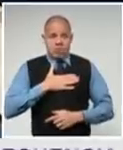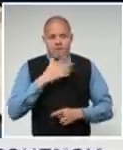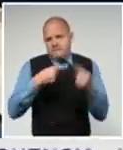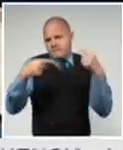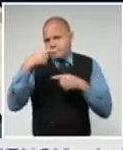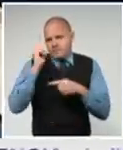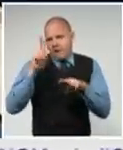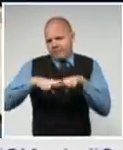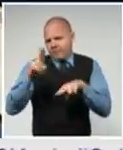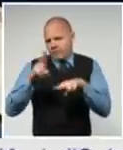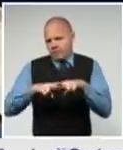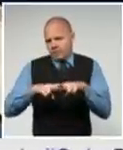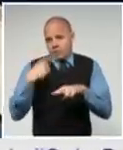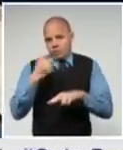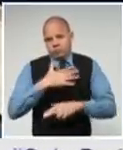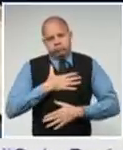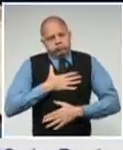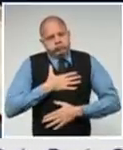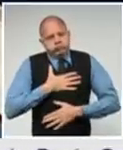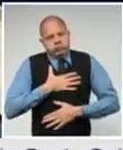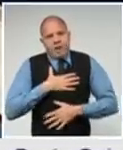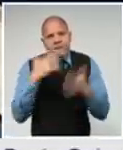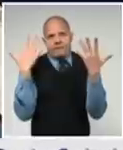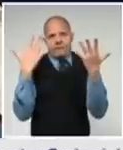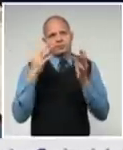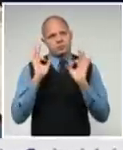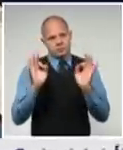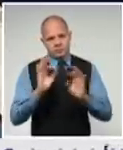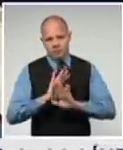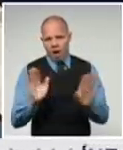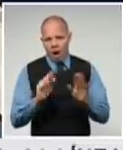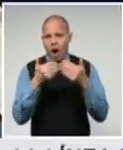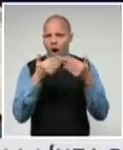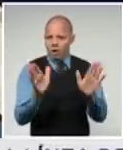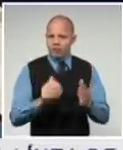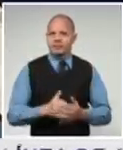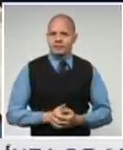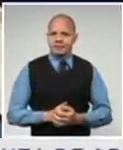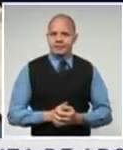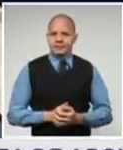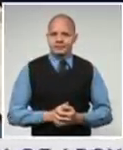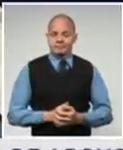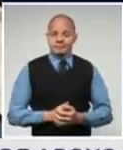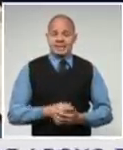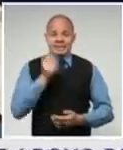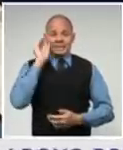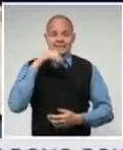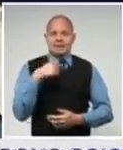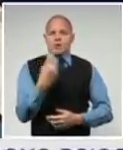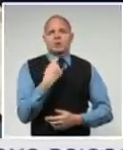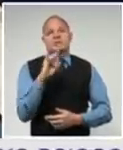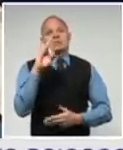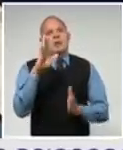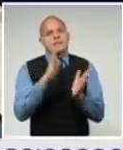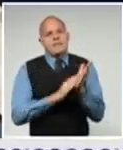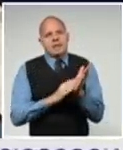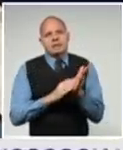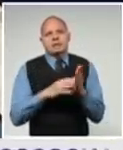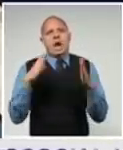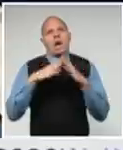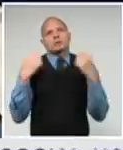por volver a la actividad. Ya este confinamiento de más de 7 meses llega un